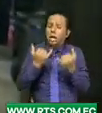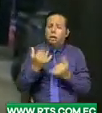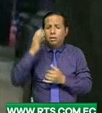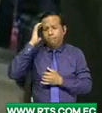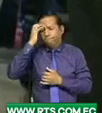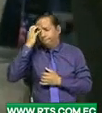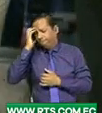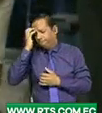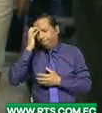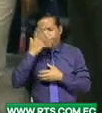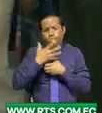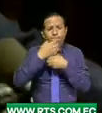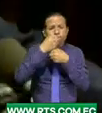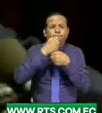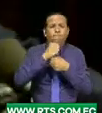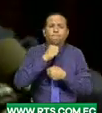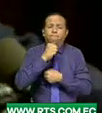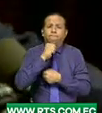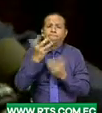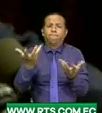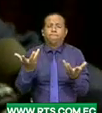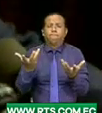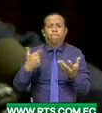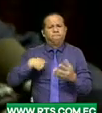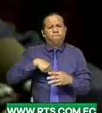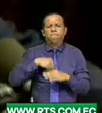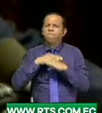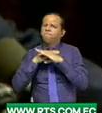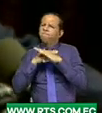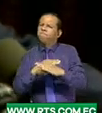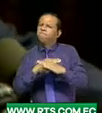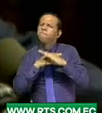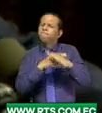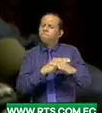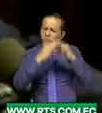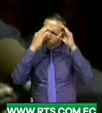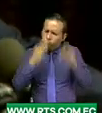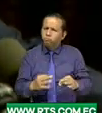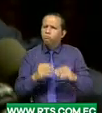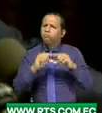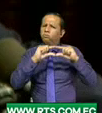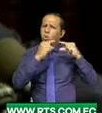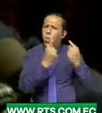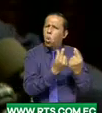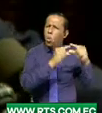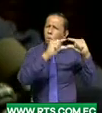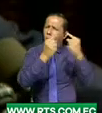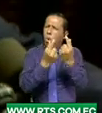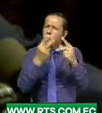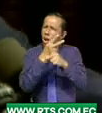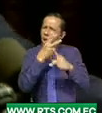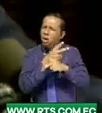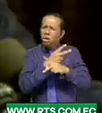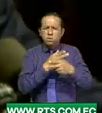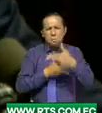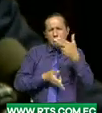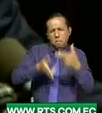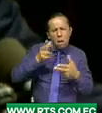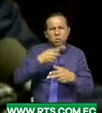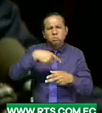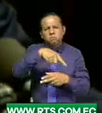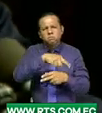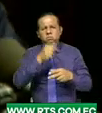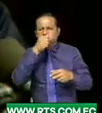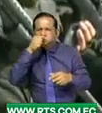que hay en el país. Vamos a enfrentar a las organizaciones criminales, a los